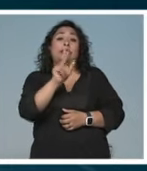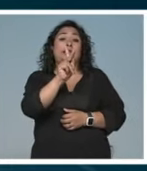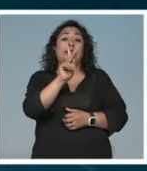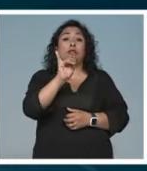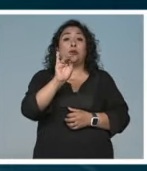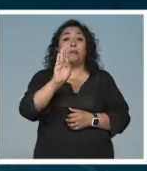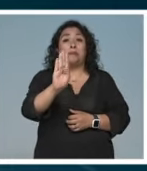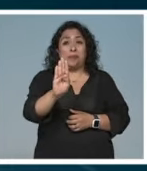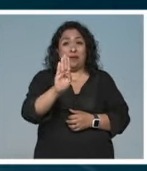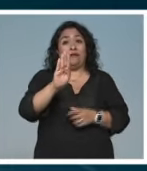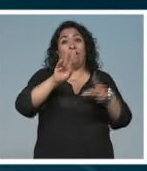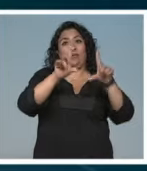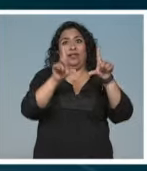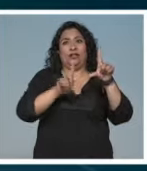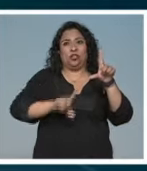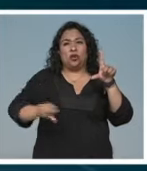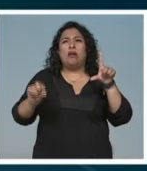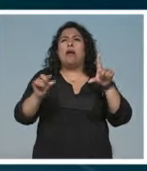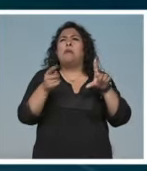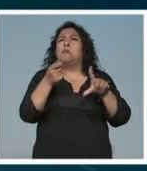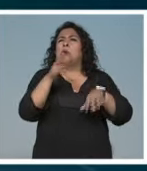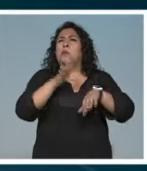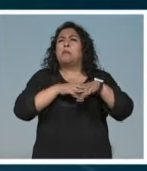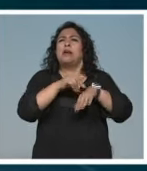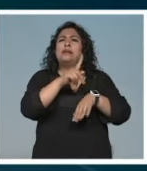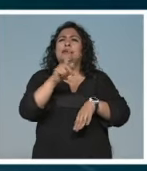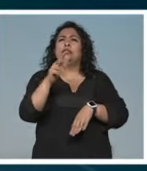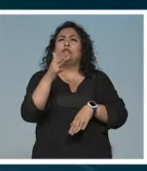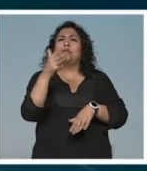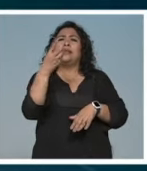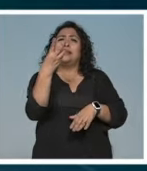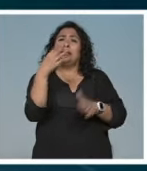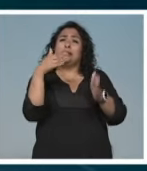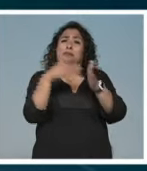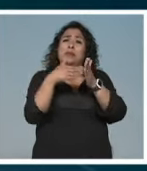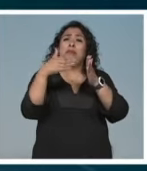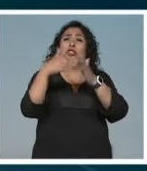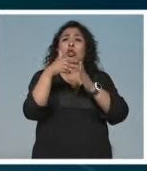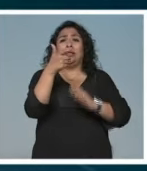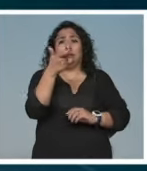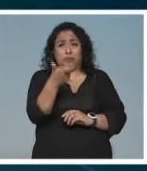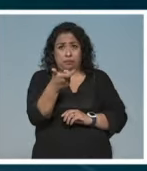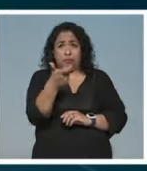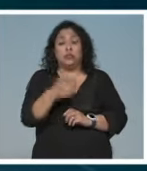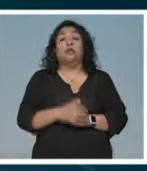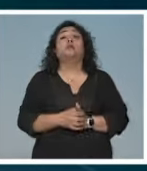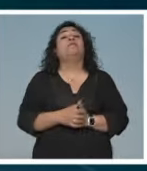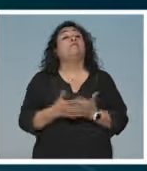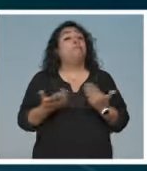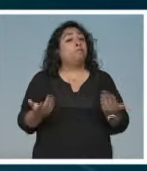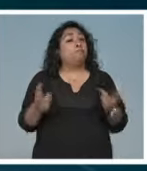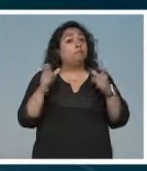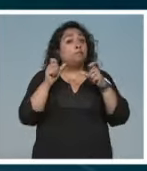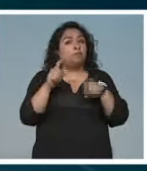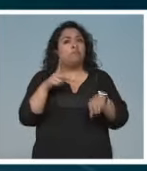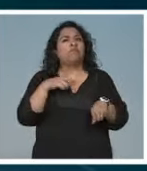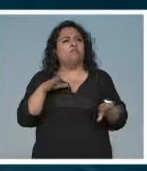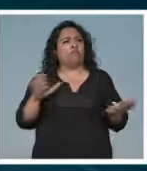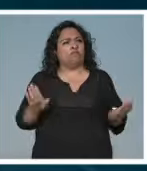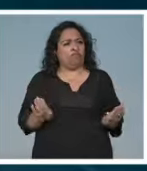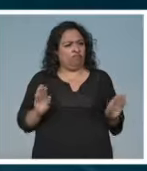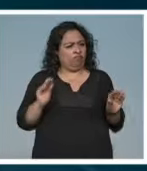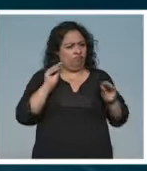Producto Interno Bruto Nacional, con poco más de 153 mil millones de pesos, así como crear